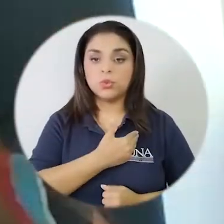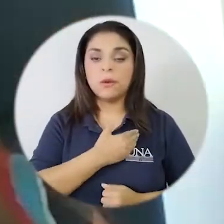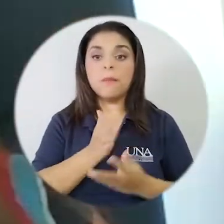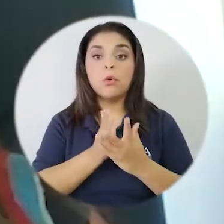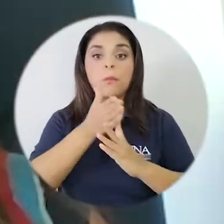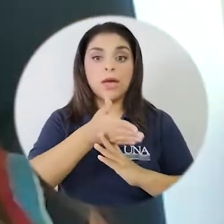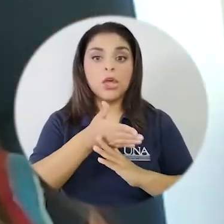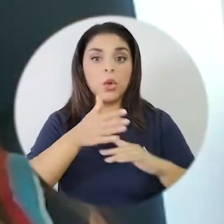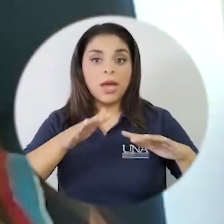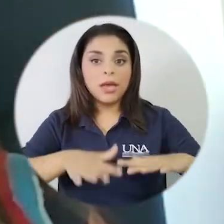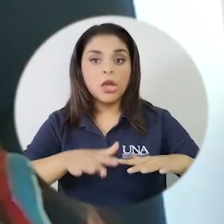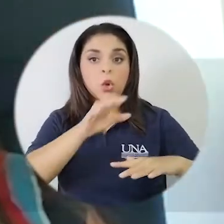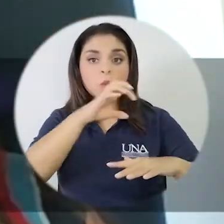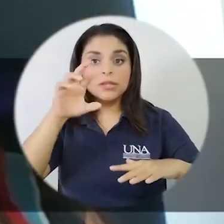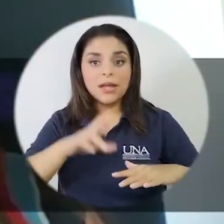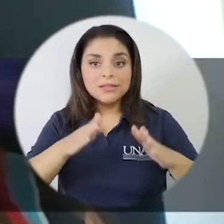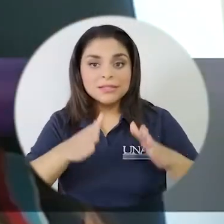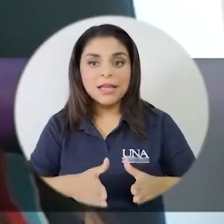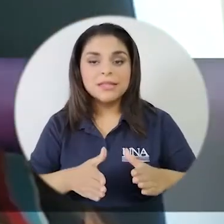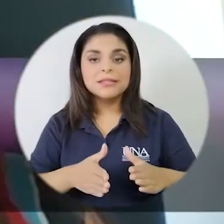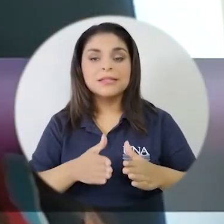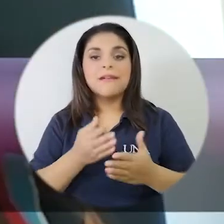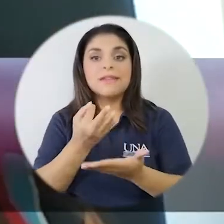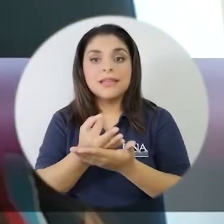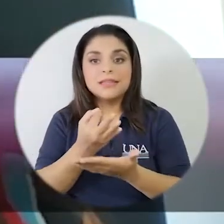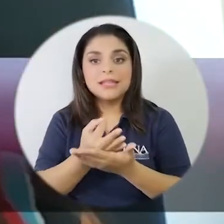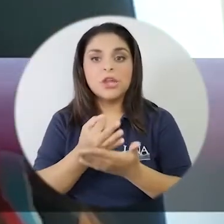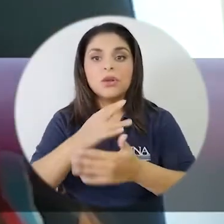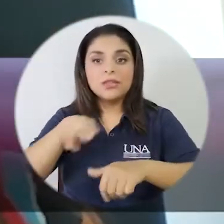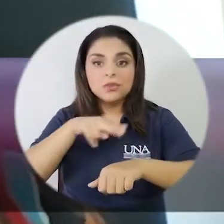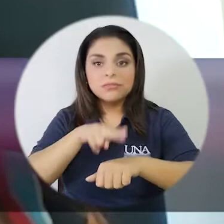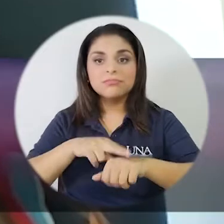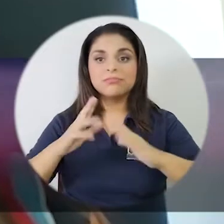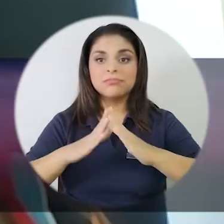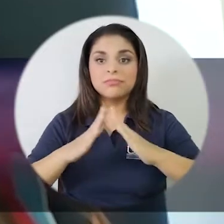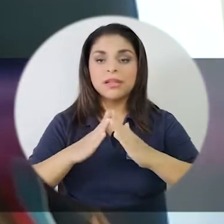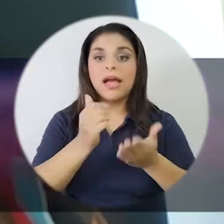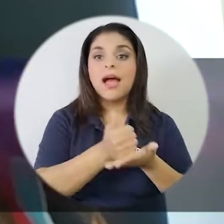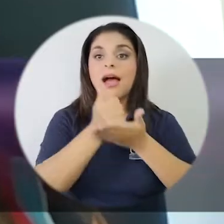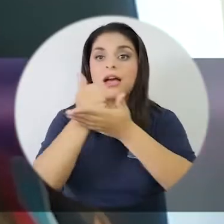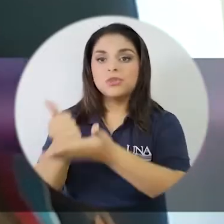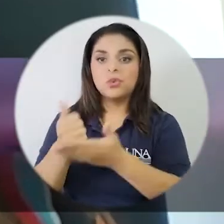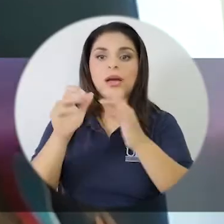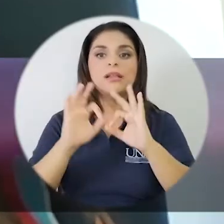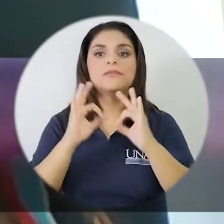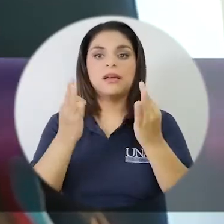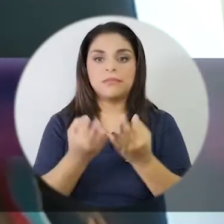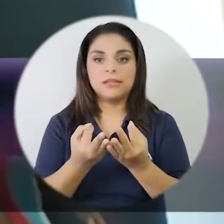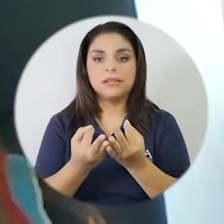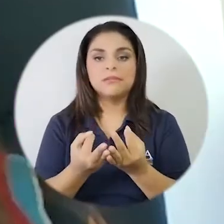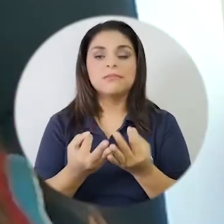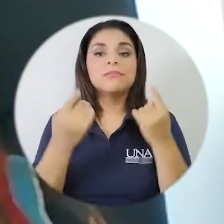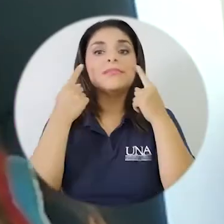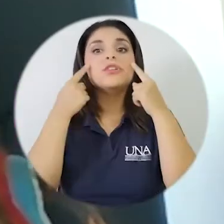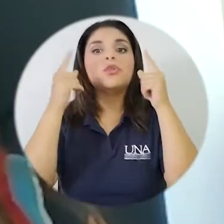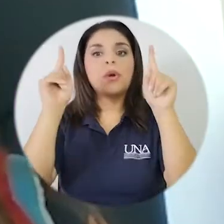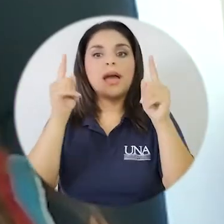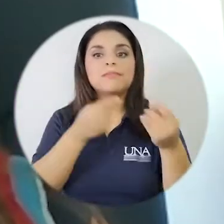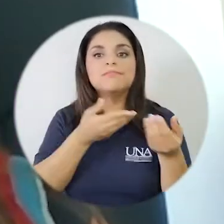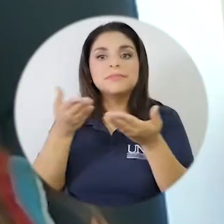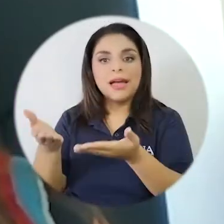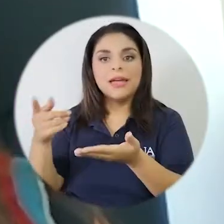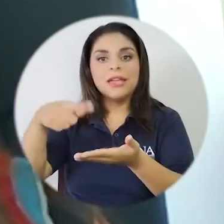Estado costarricense, a través del Sistema Financiero Nacional para la Vivienda, le ayuda a las familias para poder, a través